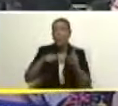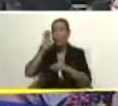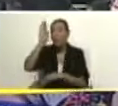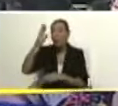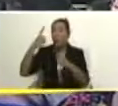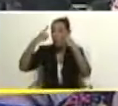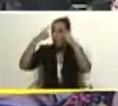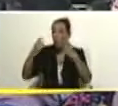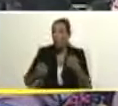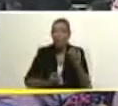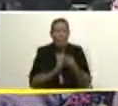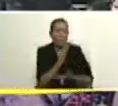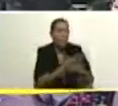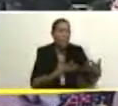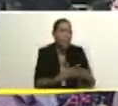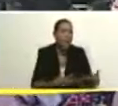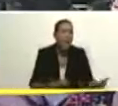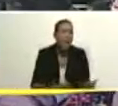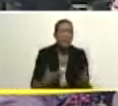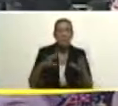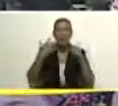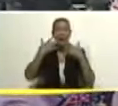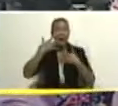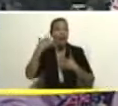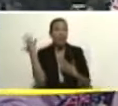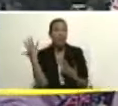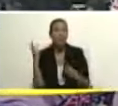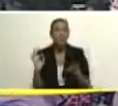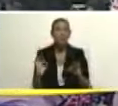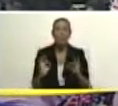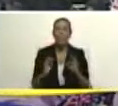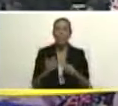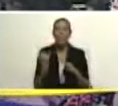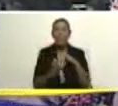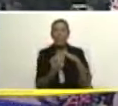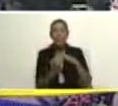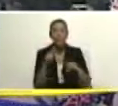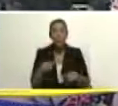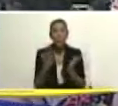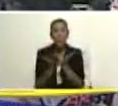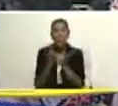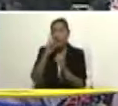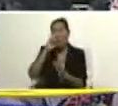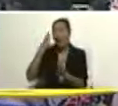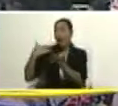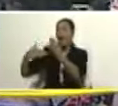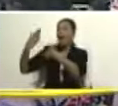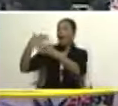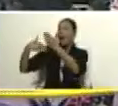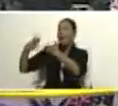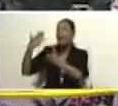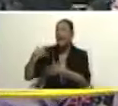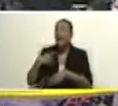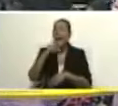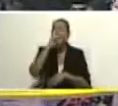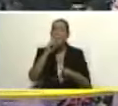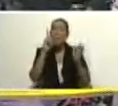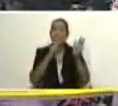grandes poetas, grandes artistas. Esta institución en aquellos tiempos del